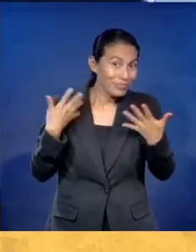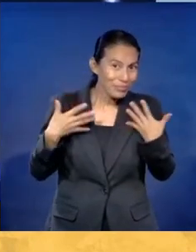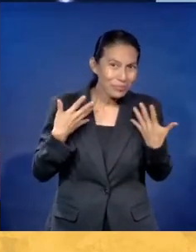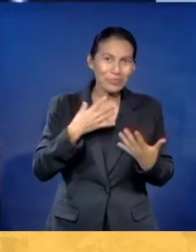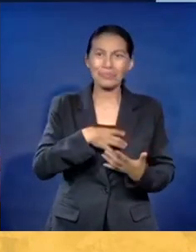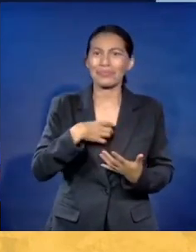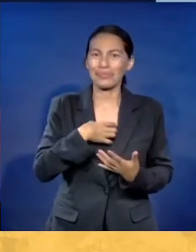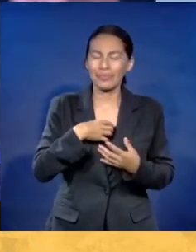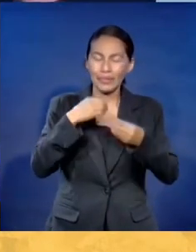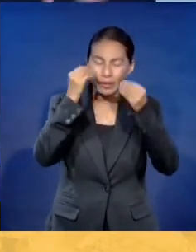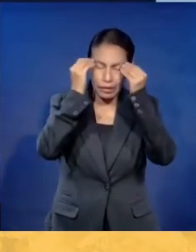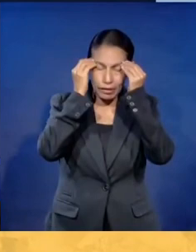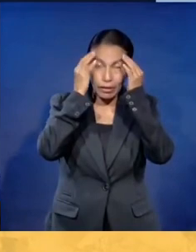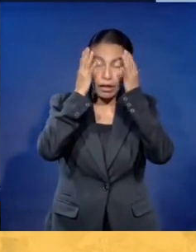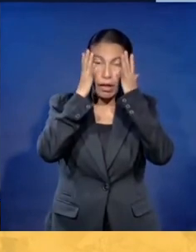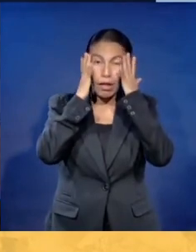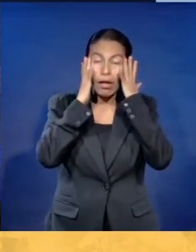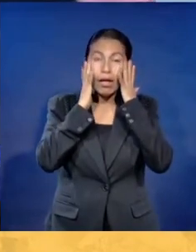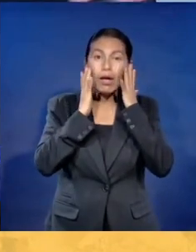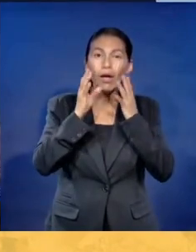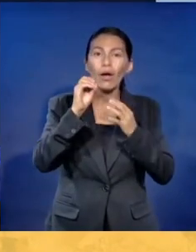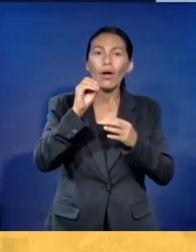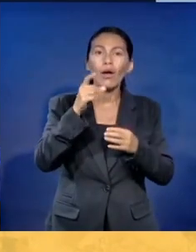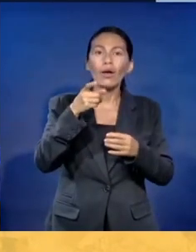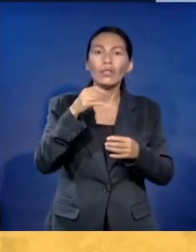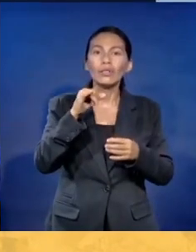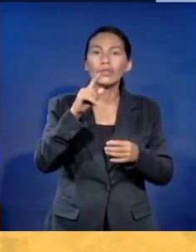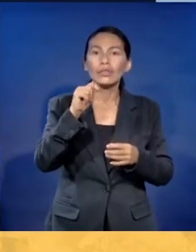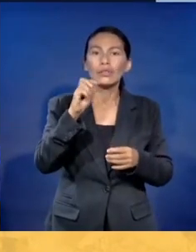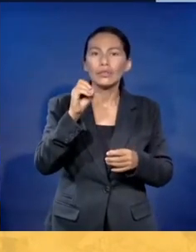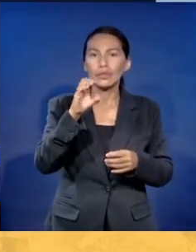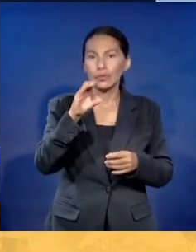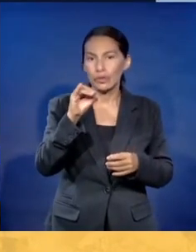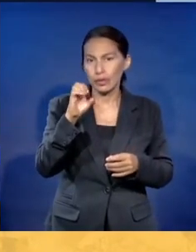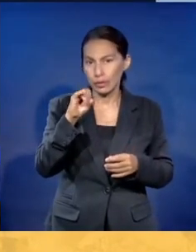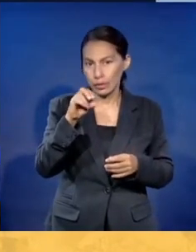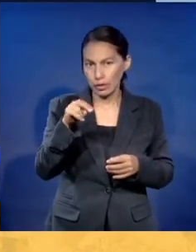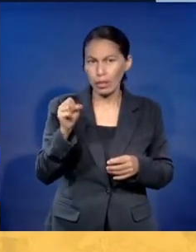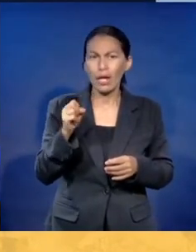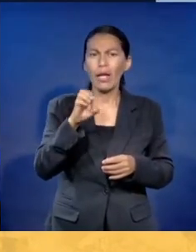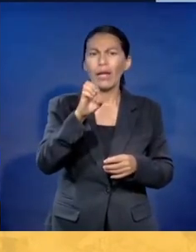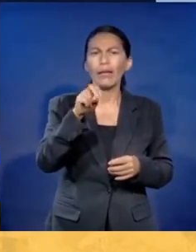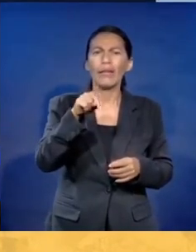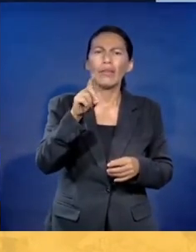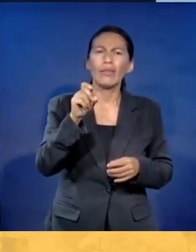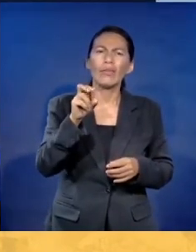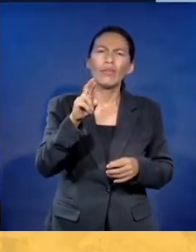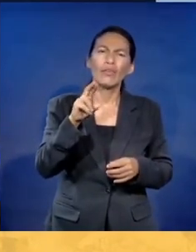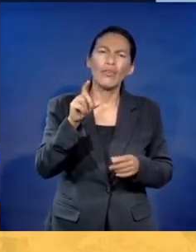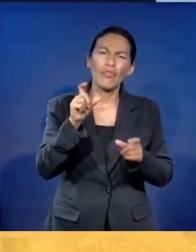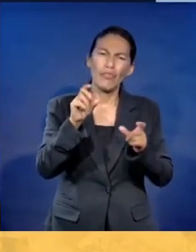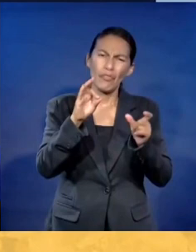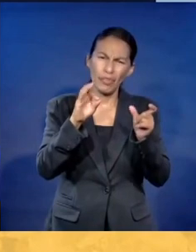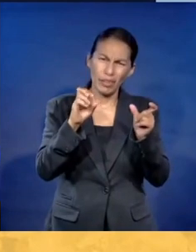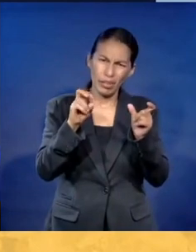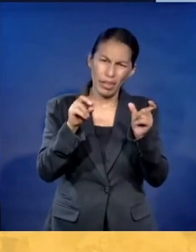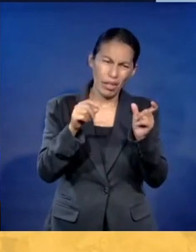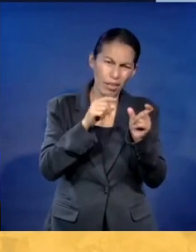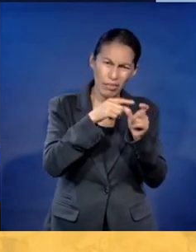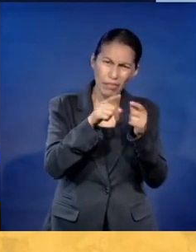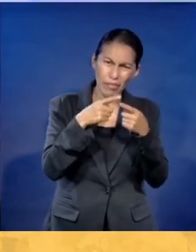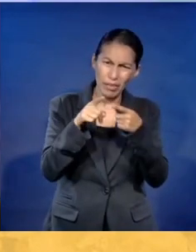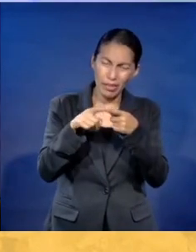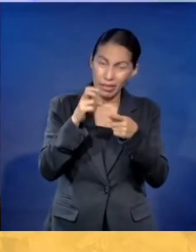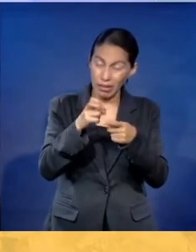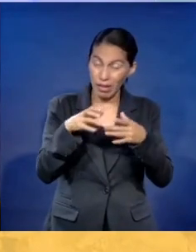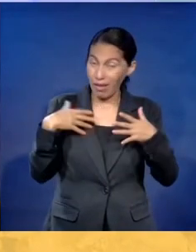ejemplo pues la oxitocina no y las endorfinas y esas cosas dicen los que saben de eso que cuando no se enamoramos